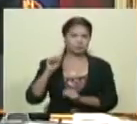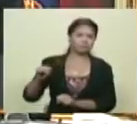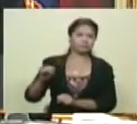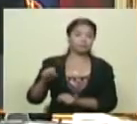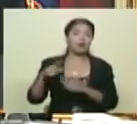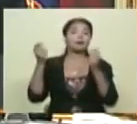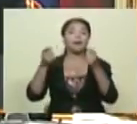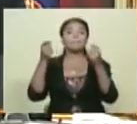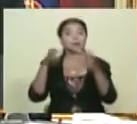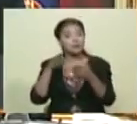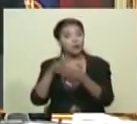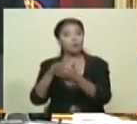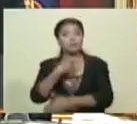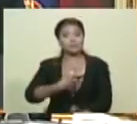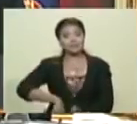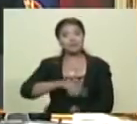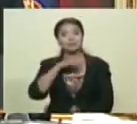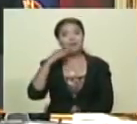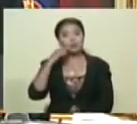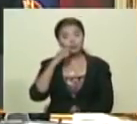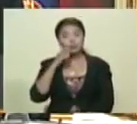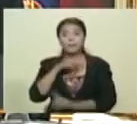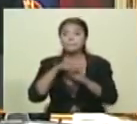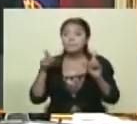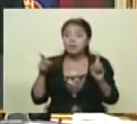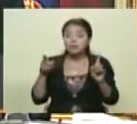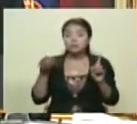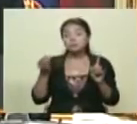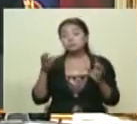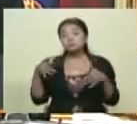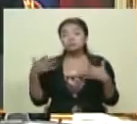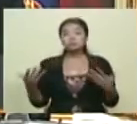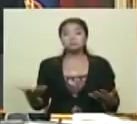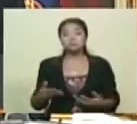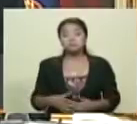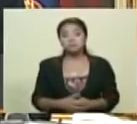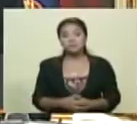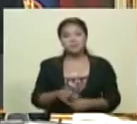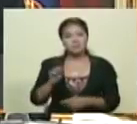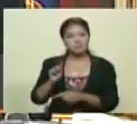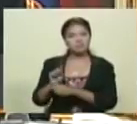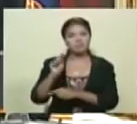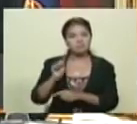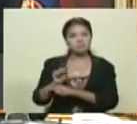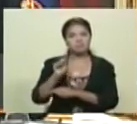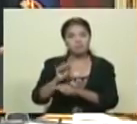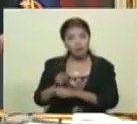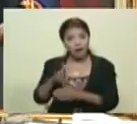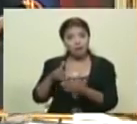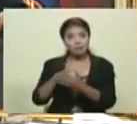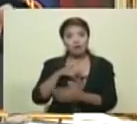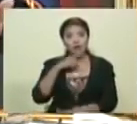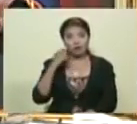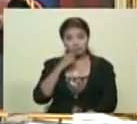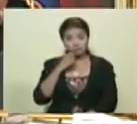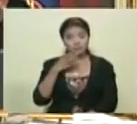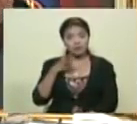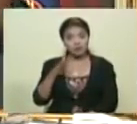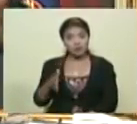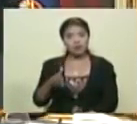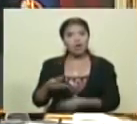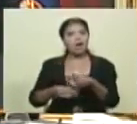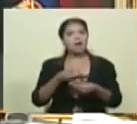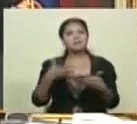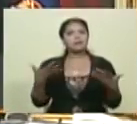Putin. Pero mientras más le lanzan y atacan a Putin, lo hacen es que